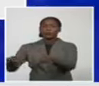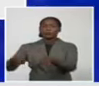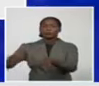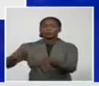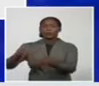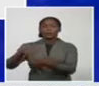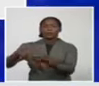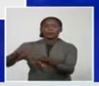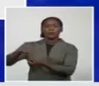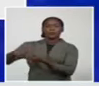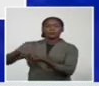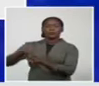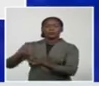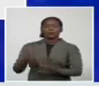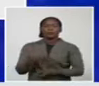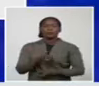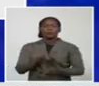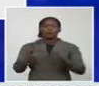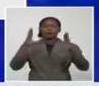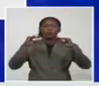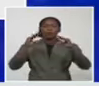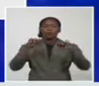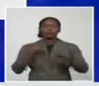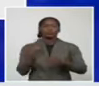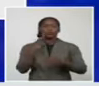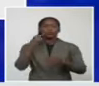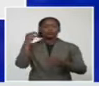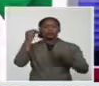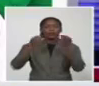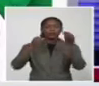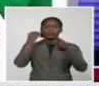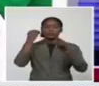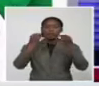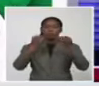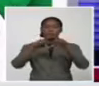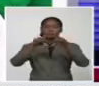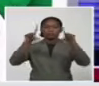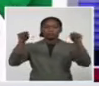que se hizo con todos los equipos de salud de los territorios,